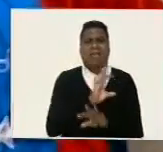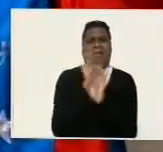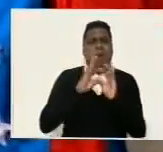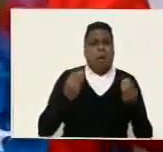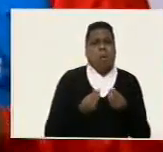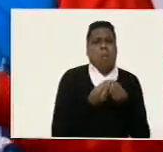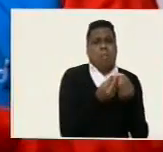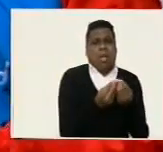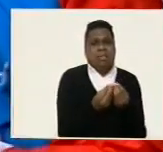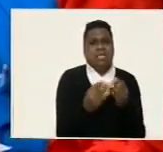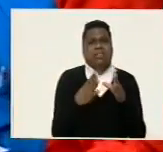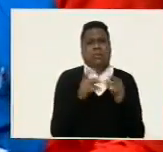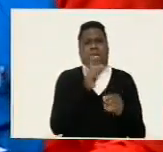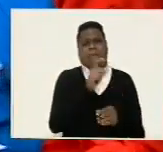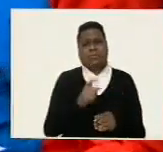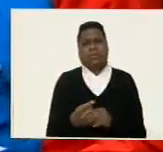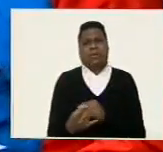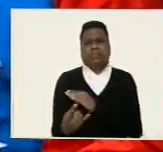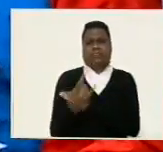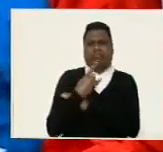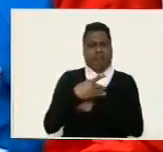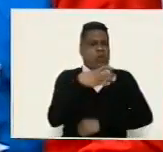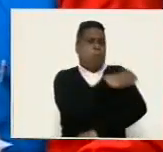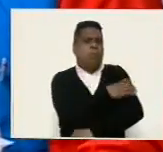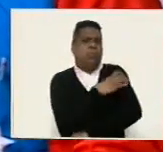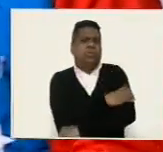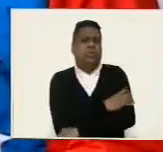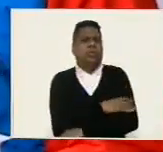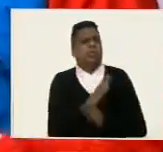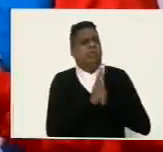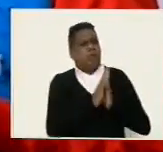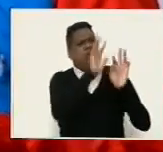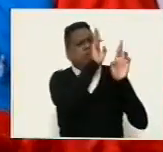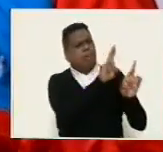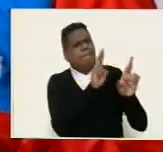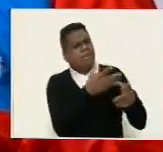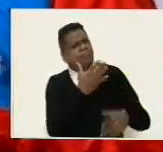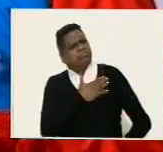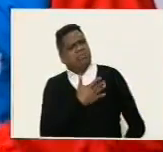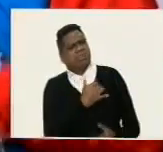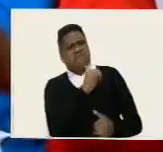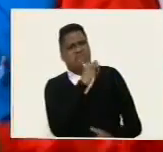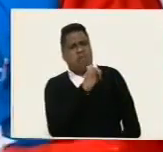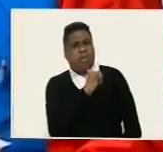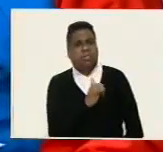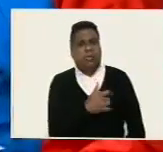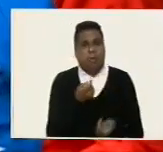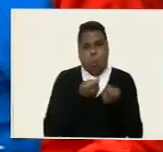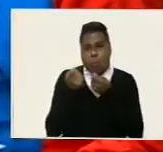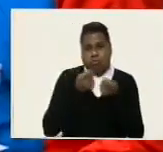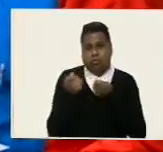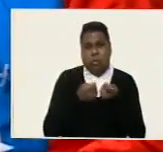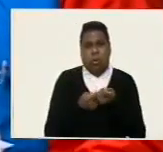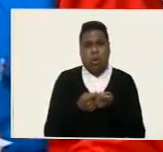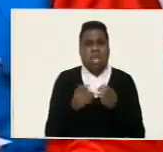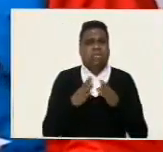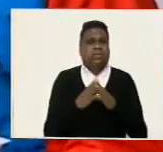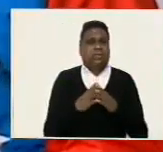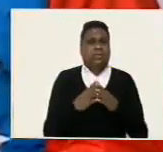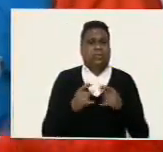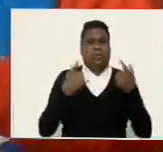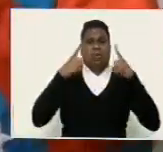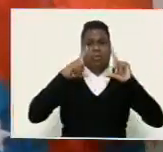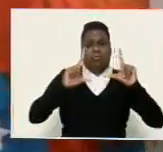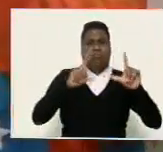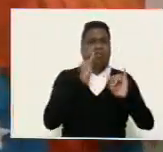los que nos adversan, les pedimos que sean respetuosos y responsables con la información que manejen o que divulguen a través de sus medios.